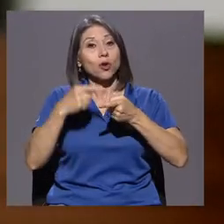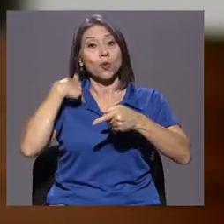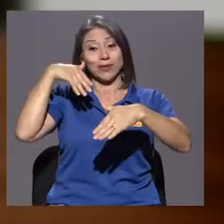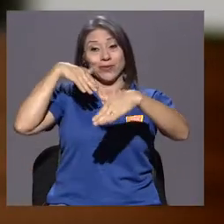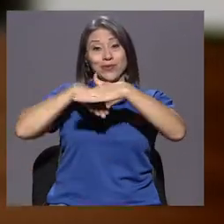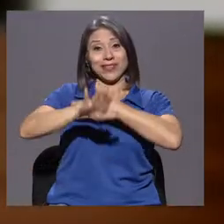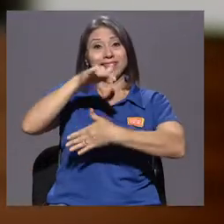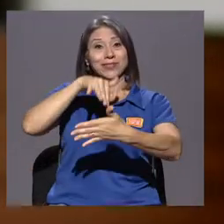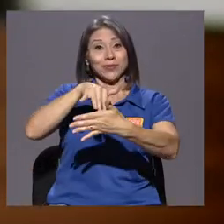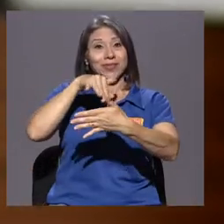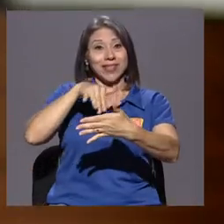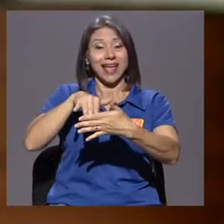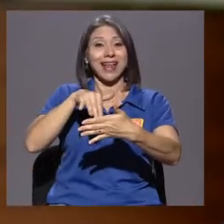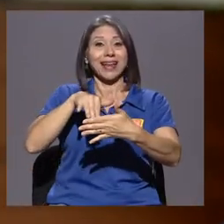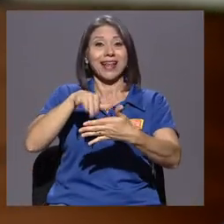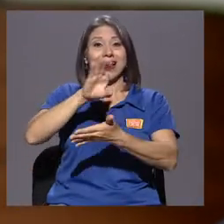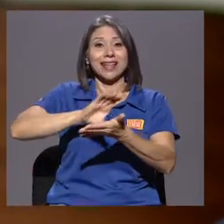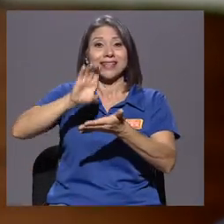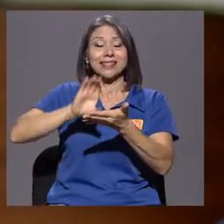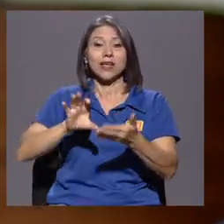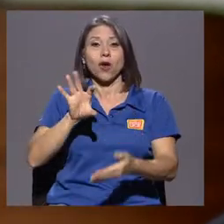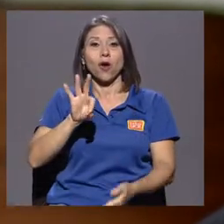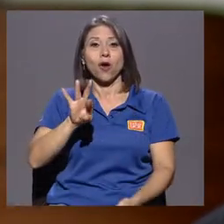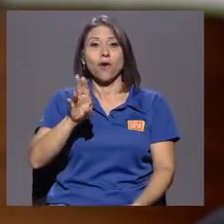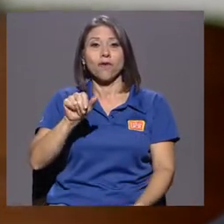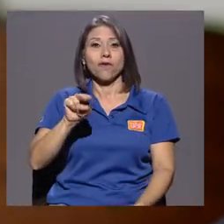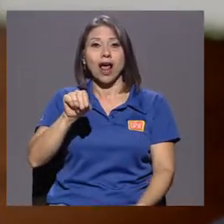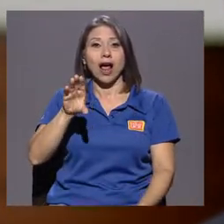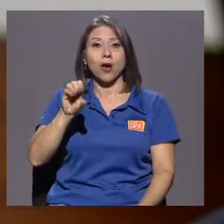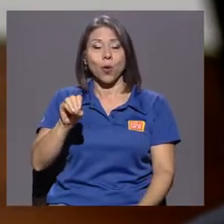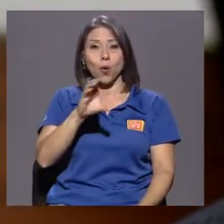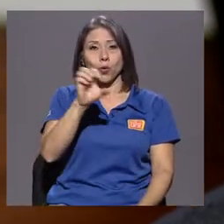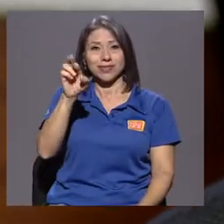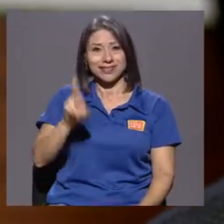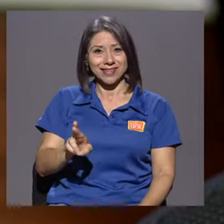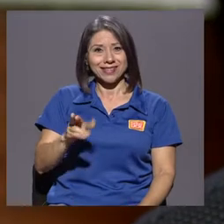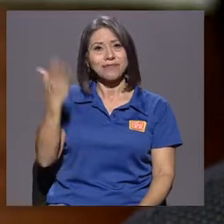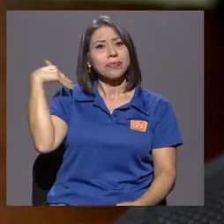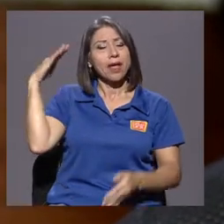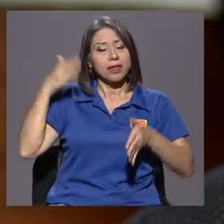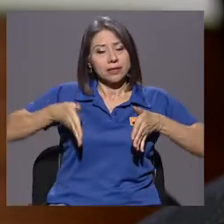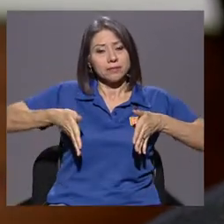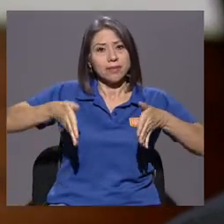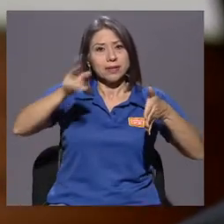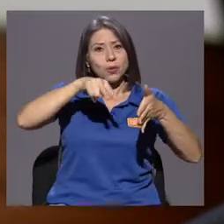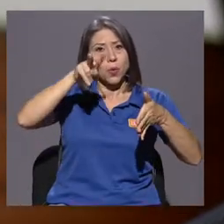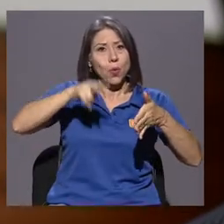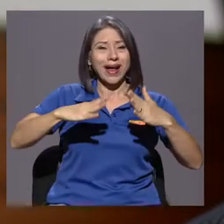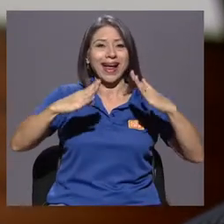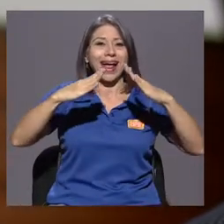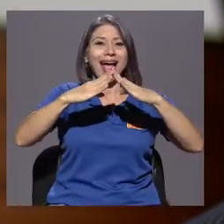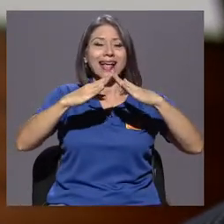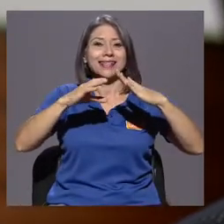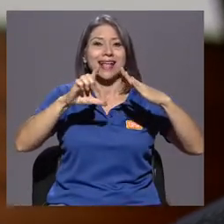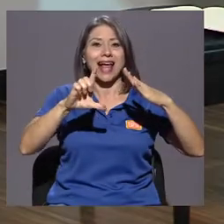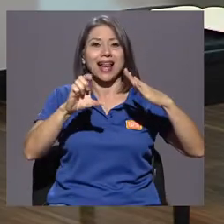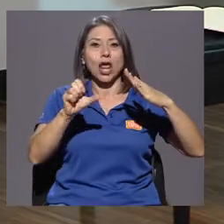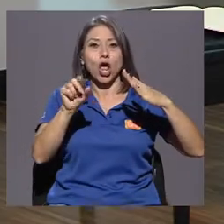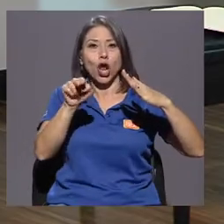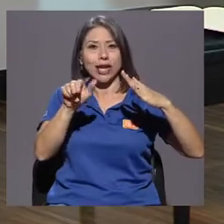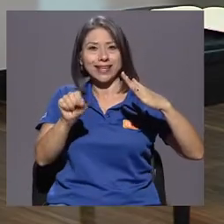franco a los seis años de liceo franco costarricense cuando quedaba en el paseo colom la famosa casa de los leones